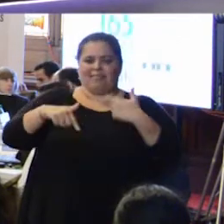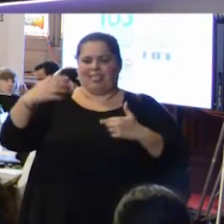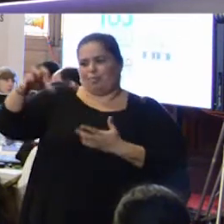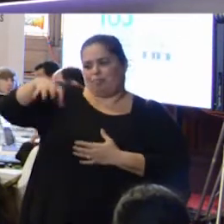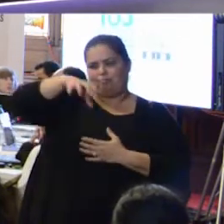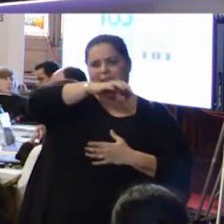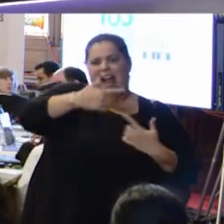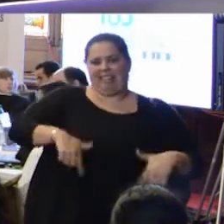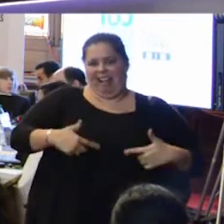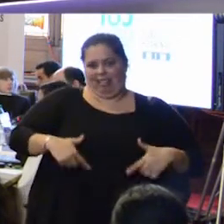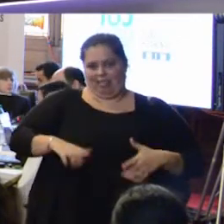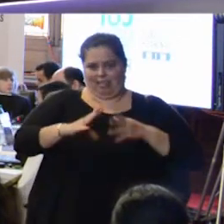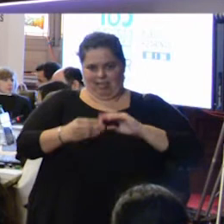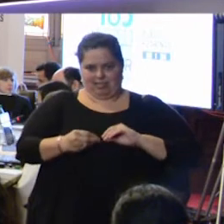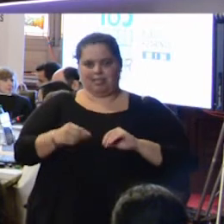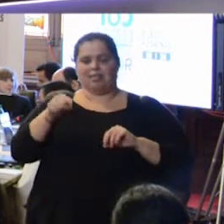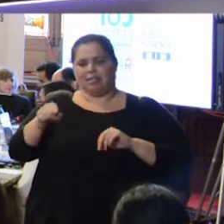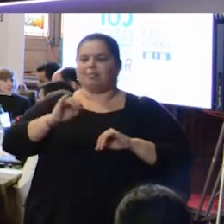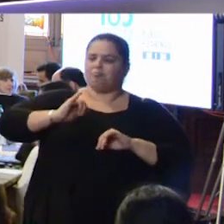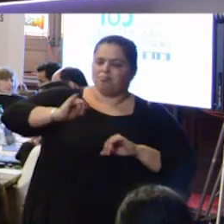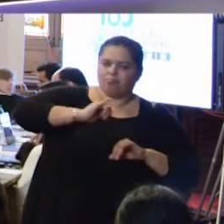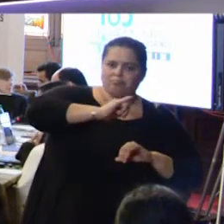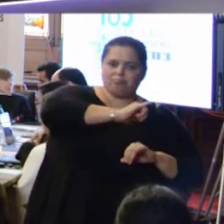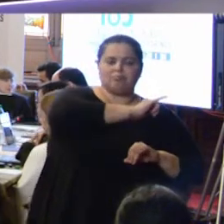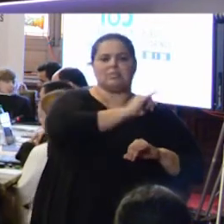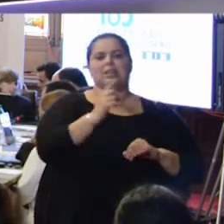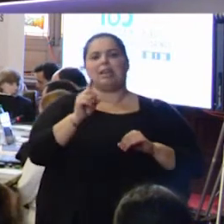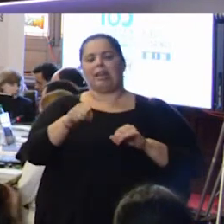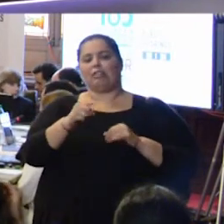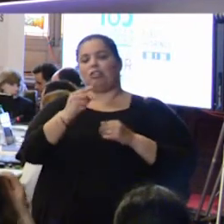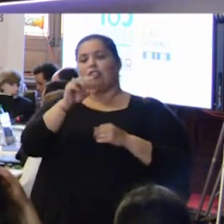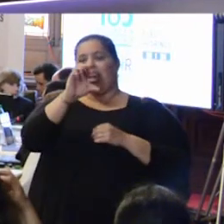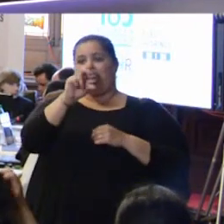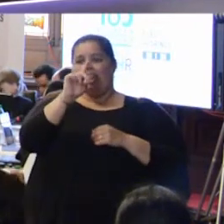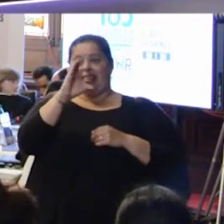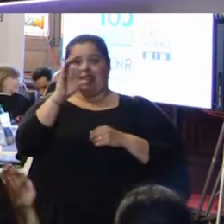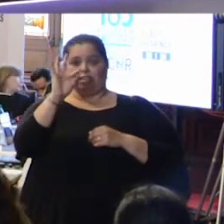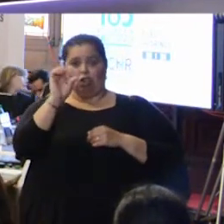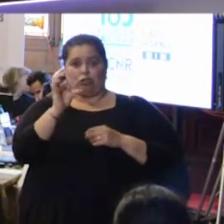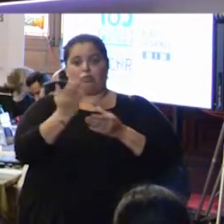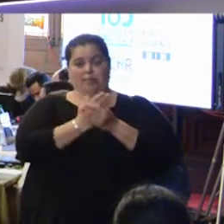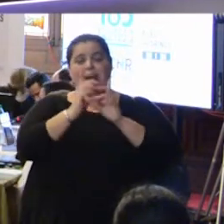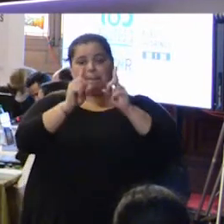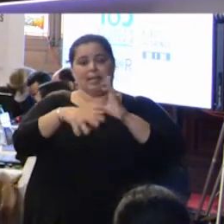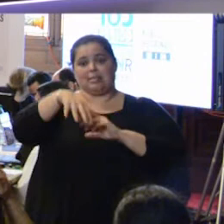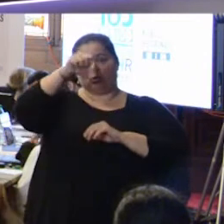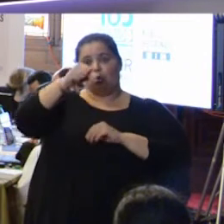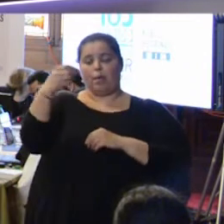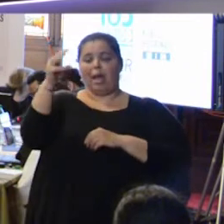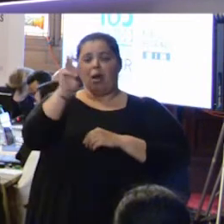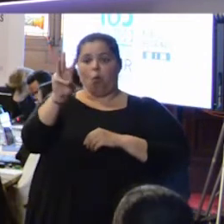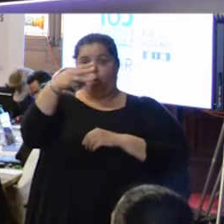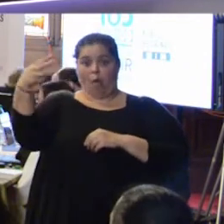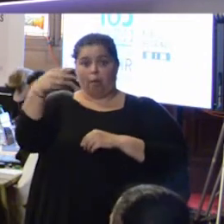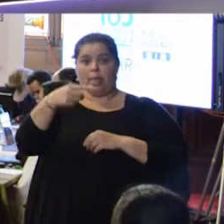protegida. En las direcciones regionales también se fijan estos edictos y también se colocan en la página web del Ministerio de